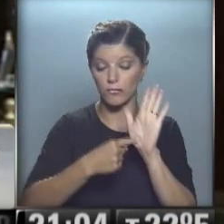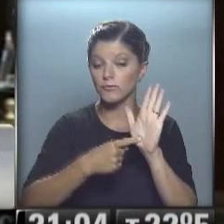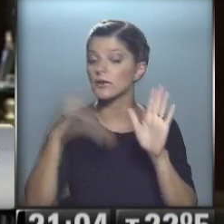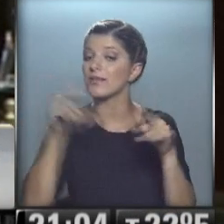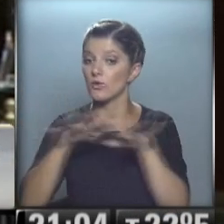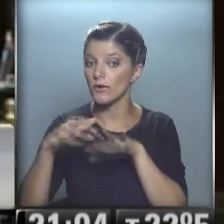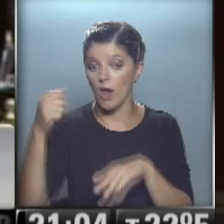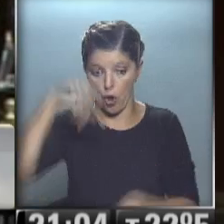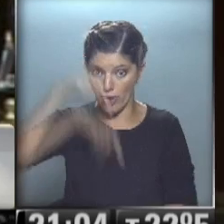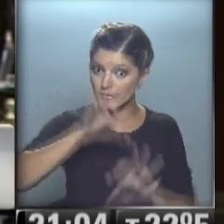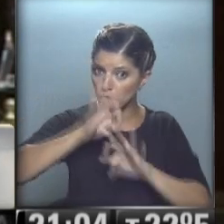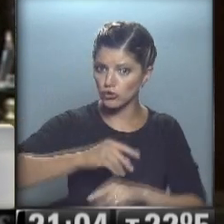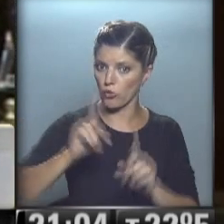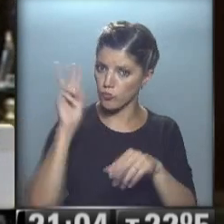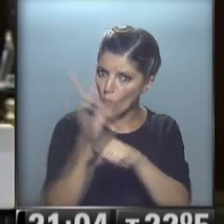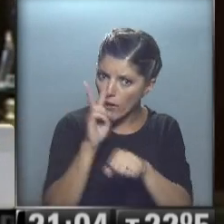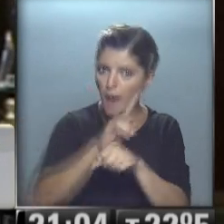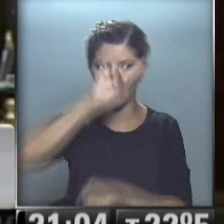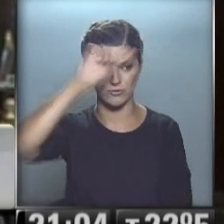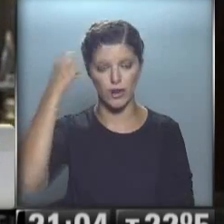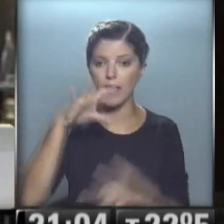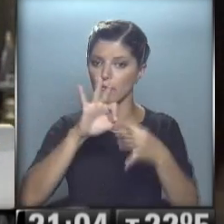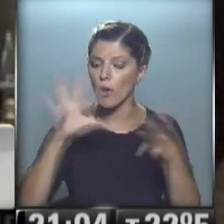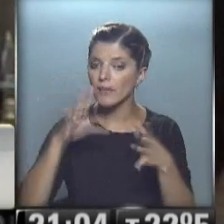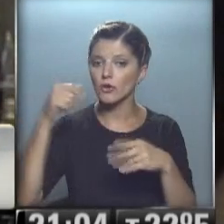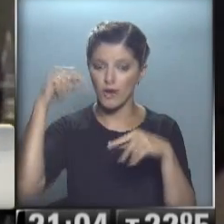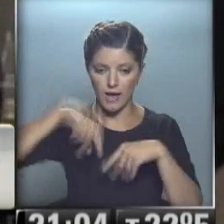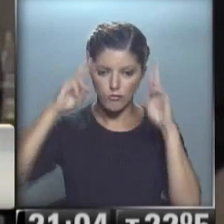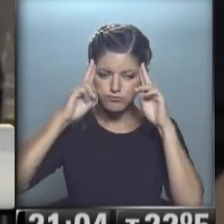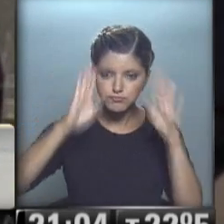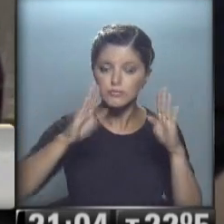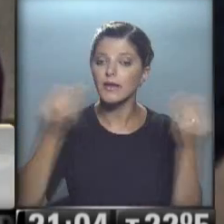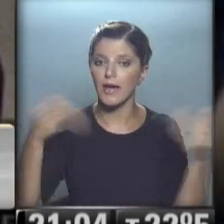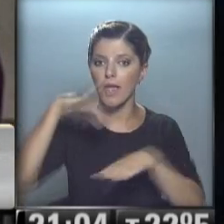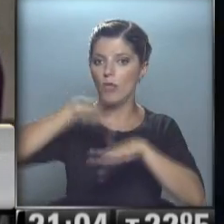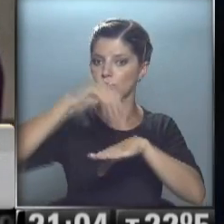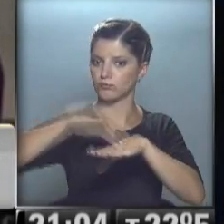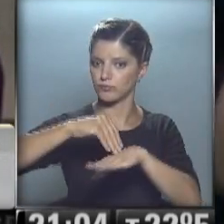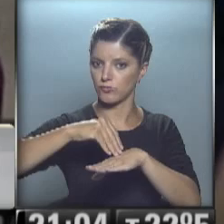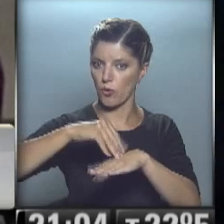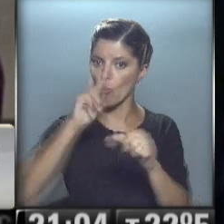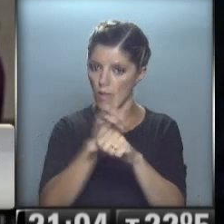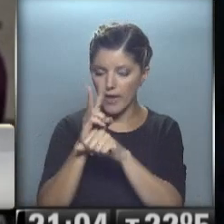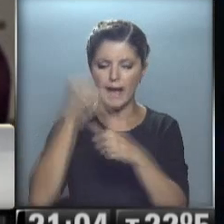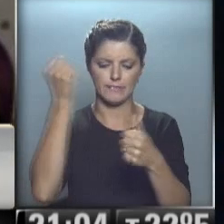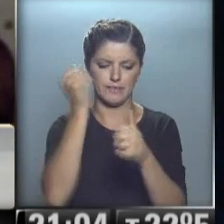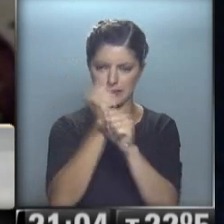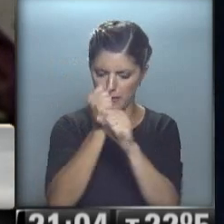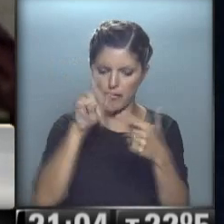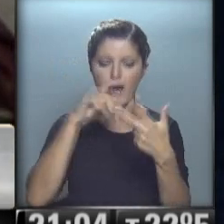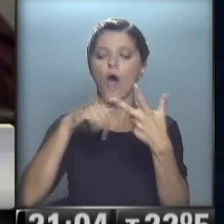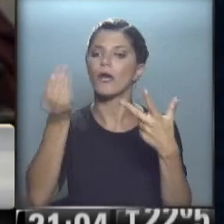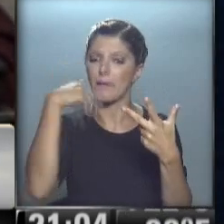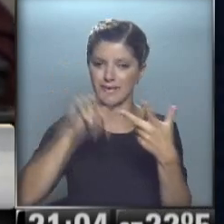o defendemos este proyecto nacional popular y democrático que tiene como objetivo sostener la autonomía nacional el trabajo la alimentación y el